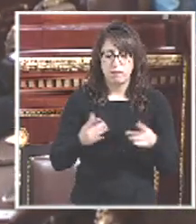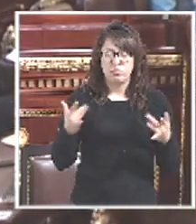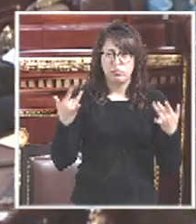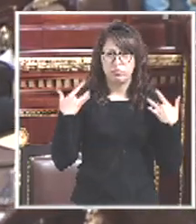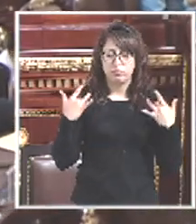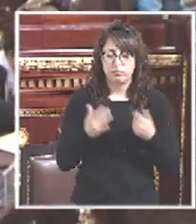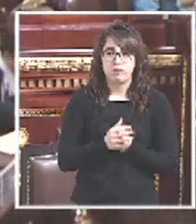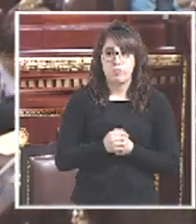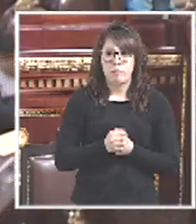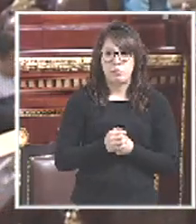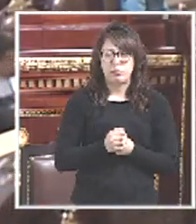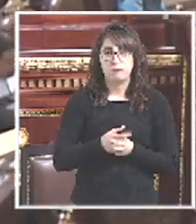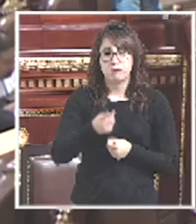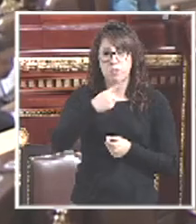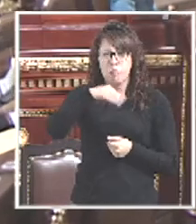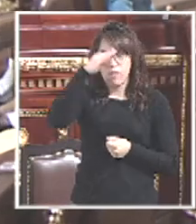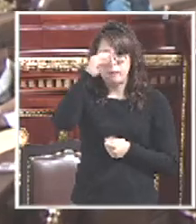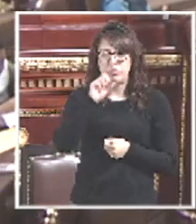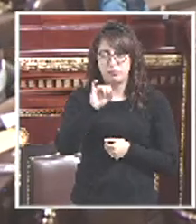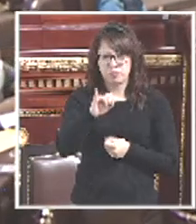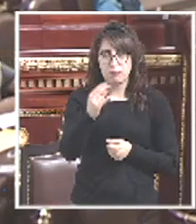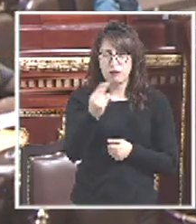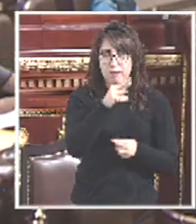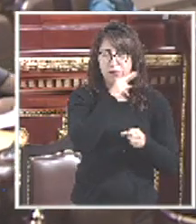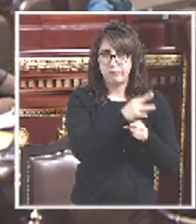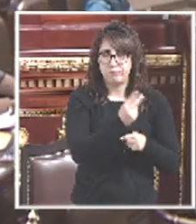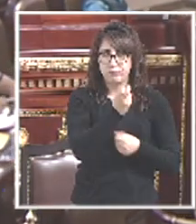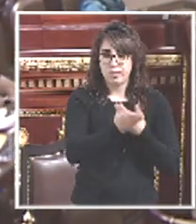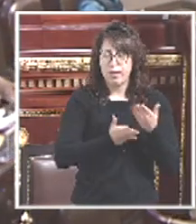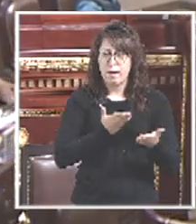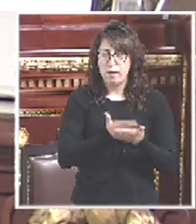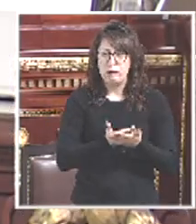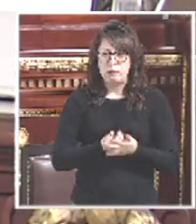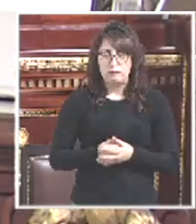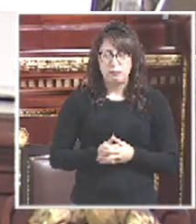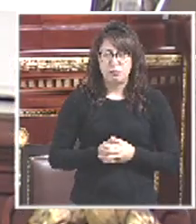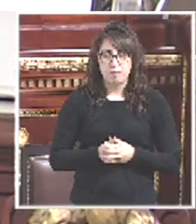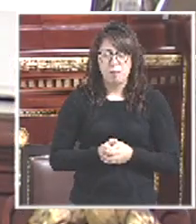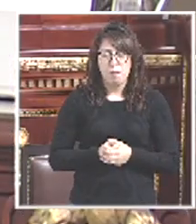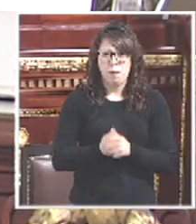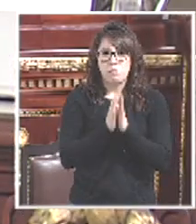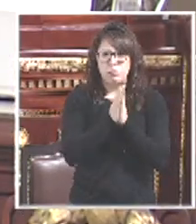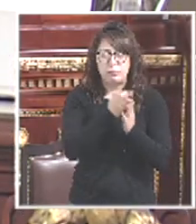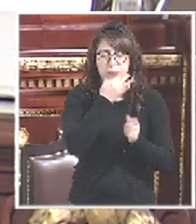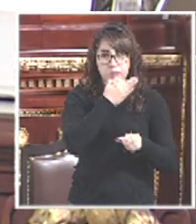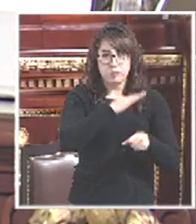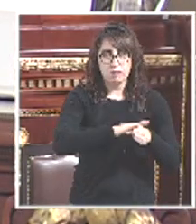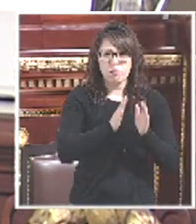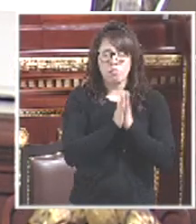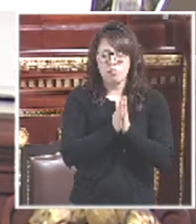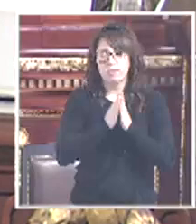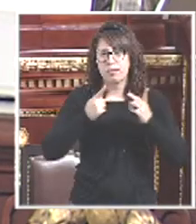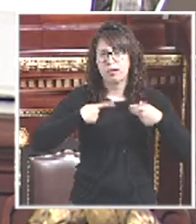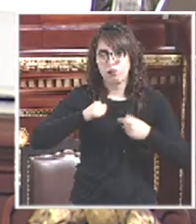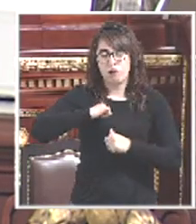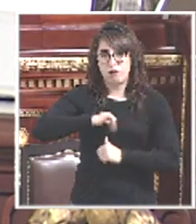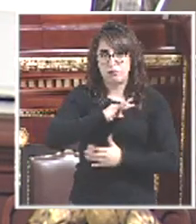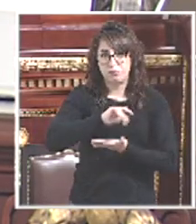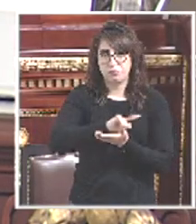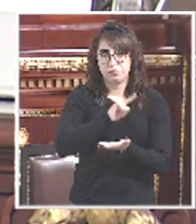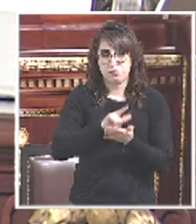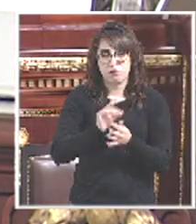¿Abstenciones? Se considera aprobada la propuesta, diputada presidenta. Remítese a las autoridades correspondientes para los